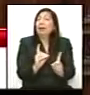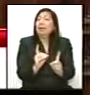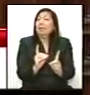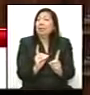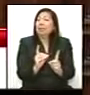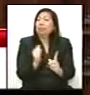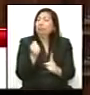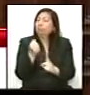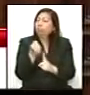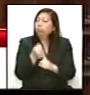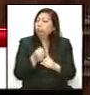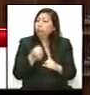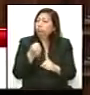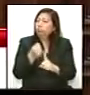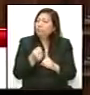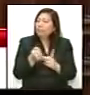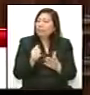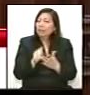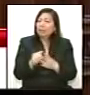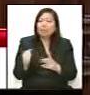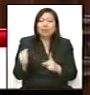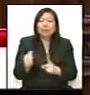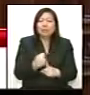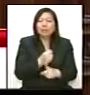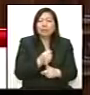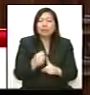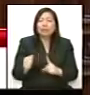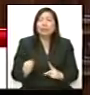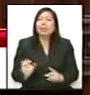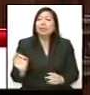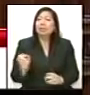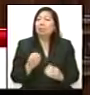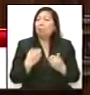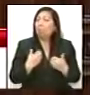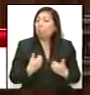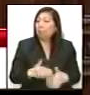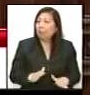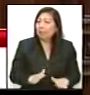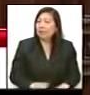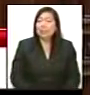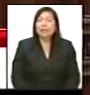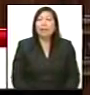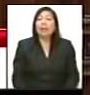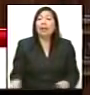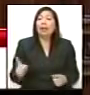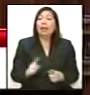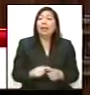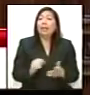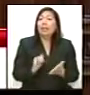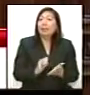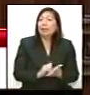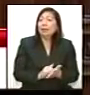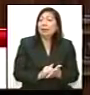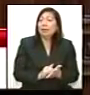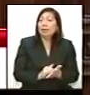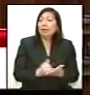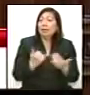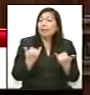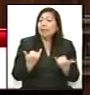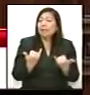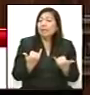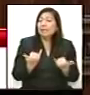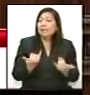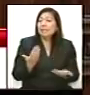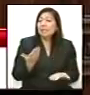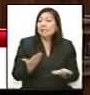terca voluntad de luchar sin desmayo hasta que este tipo